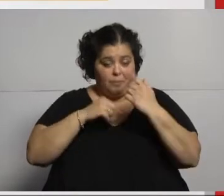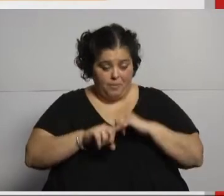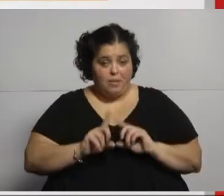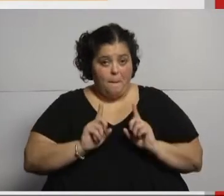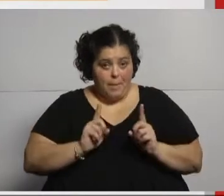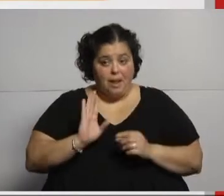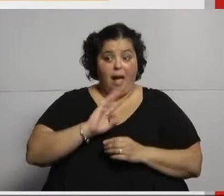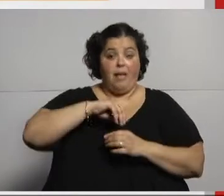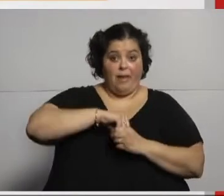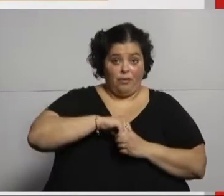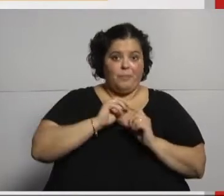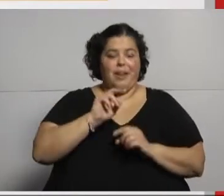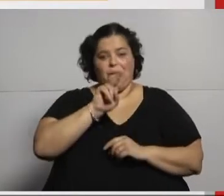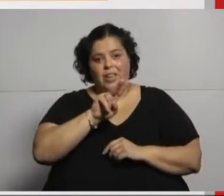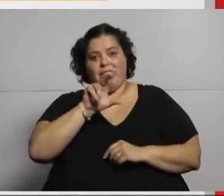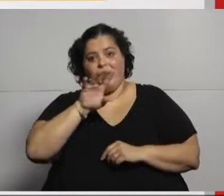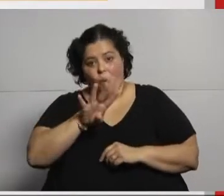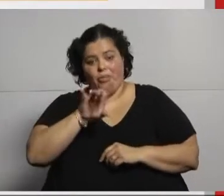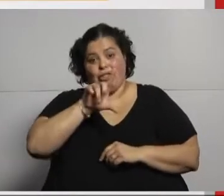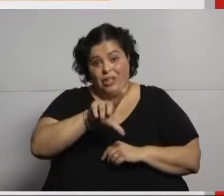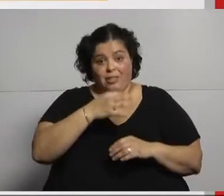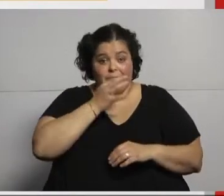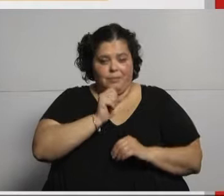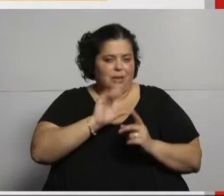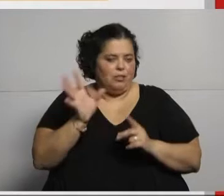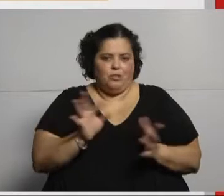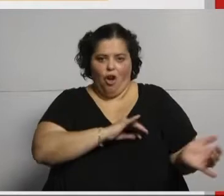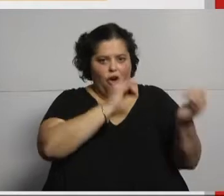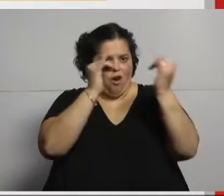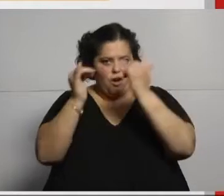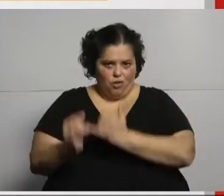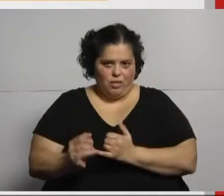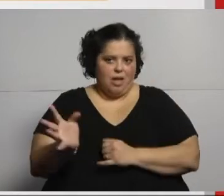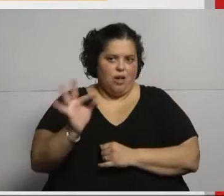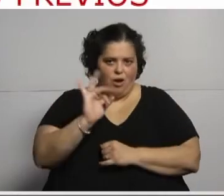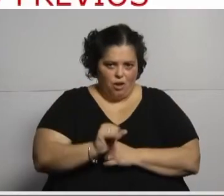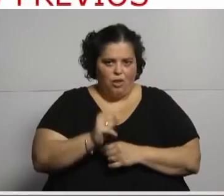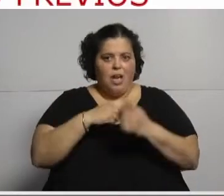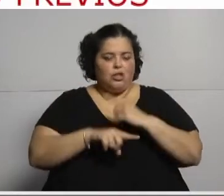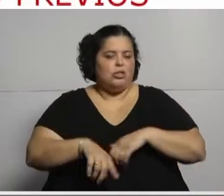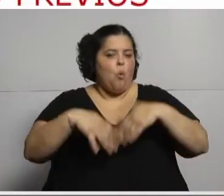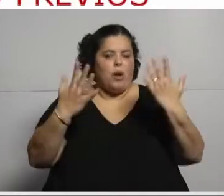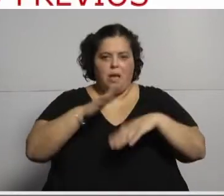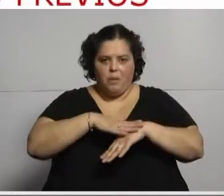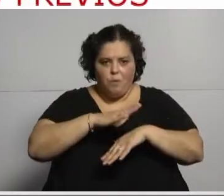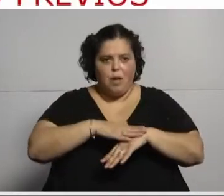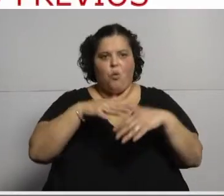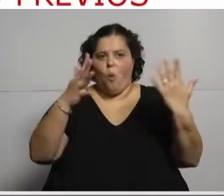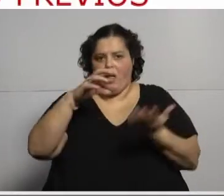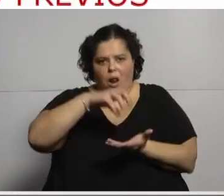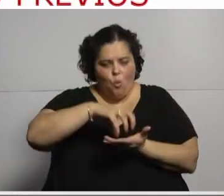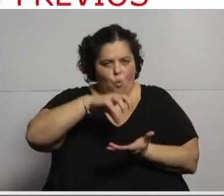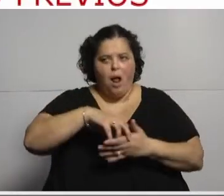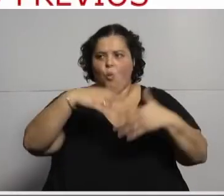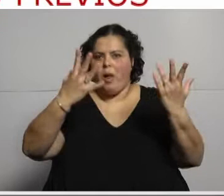sido la intención justamente de brindar servicios desde cualquier lugar, en cualquier momento y cualquier tipo de los servicios. Esto es importante